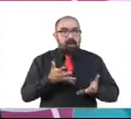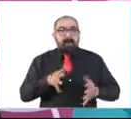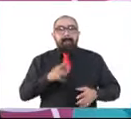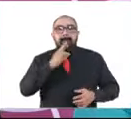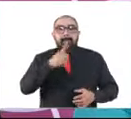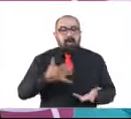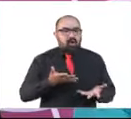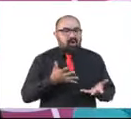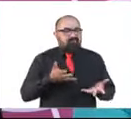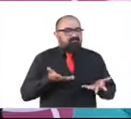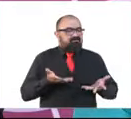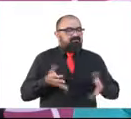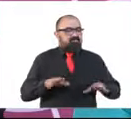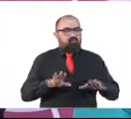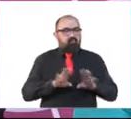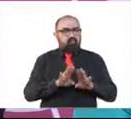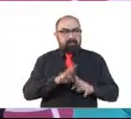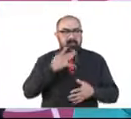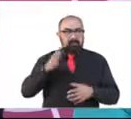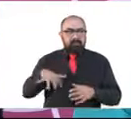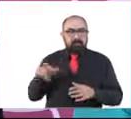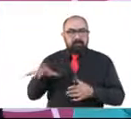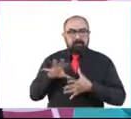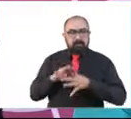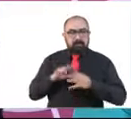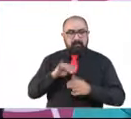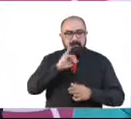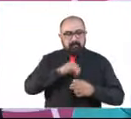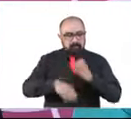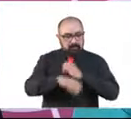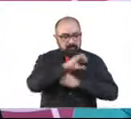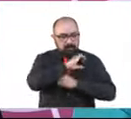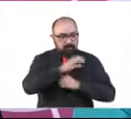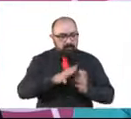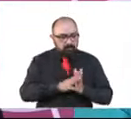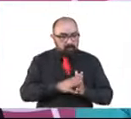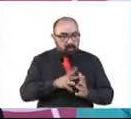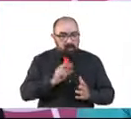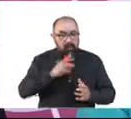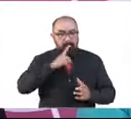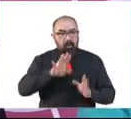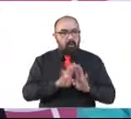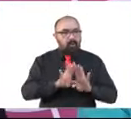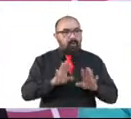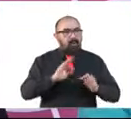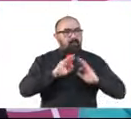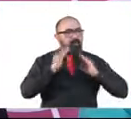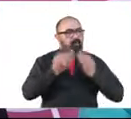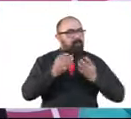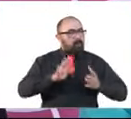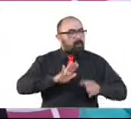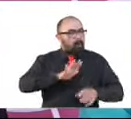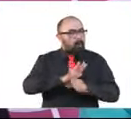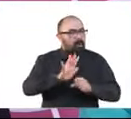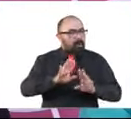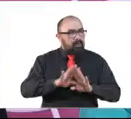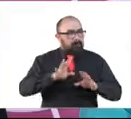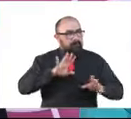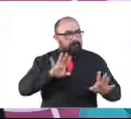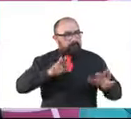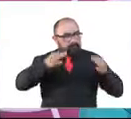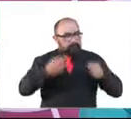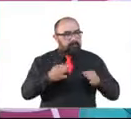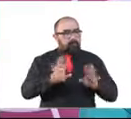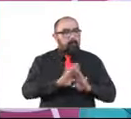decía la doctora Claudia, si no mejoramos las formas a través de las cuales vamos a garantizar